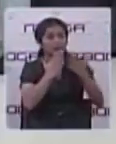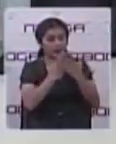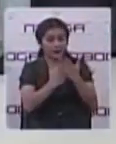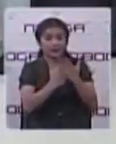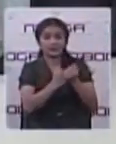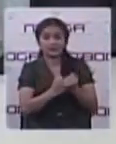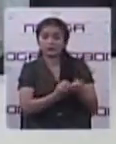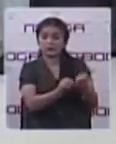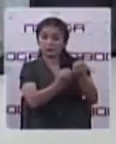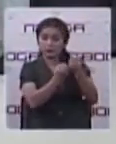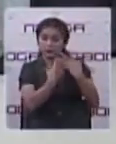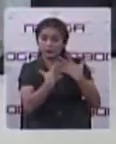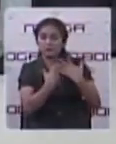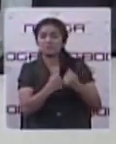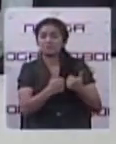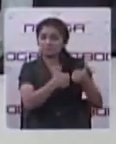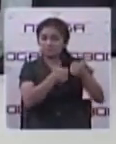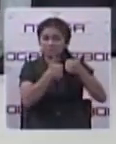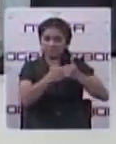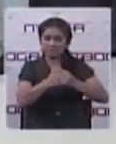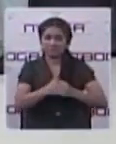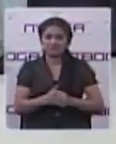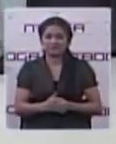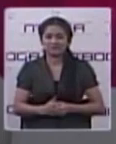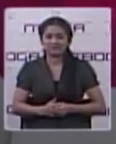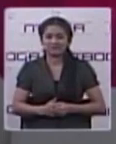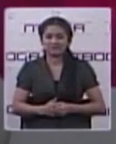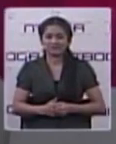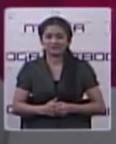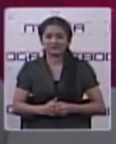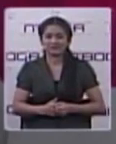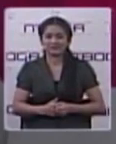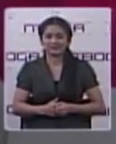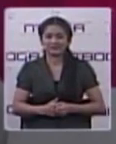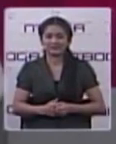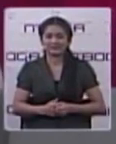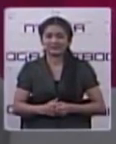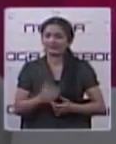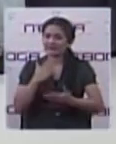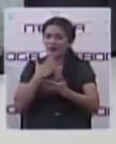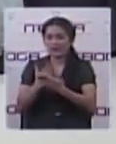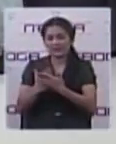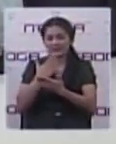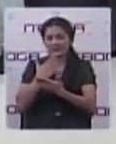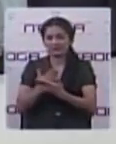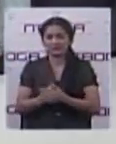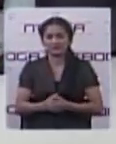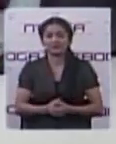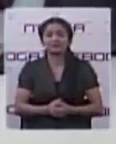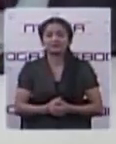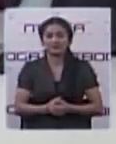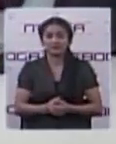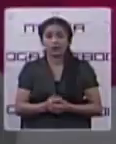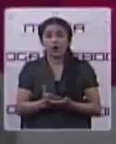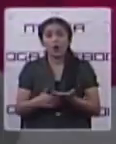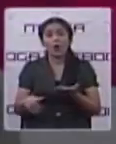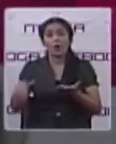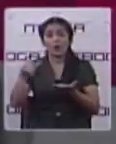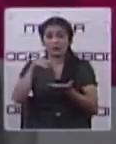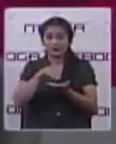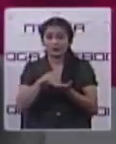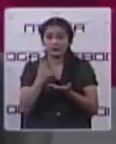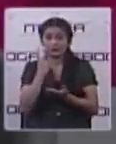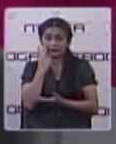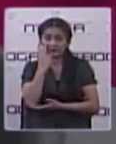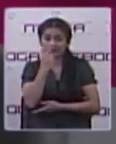y compartir con nosotros estos tips importantes para la gente inmobiliaria. Gracias, gracias a ti por tu invitación. Amigos televidentes, si ustedes quieren ver nuevamente